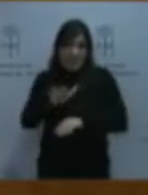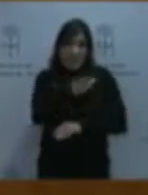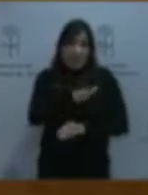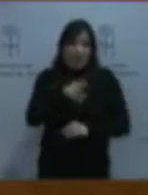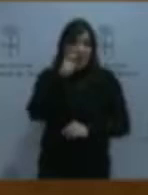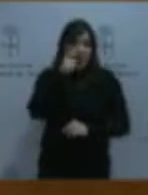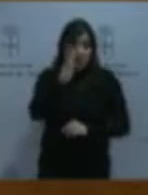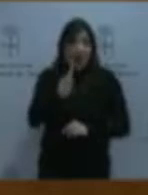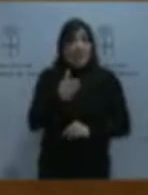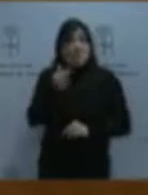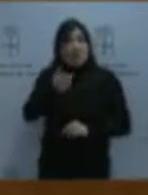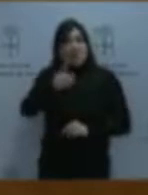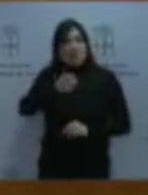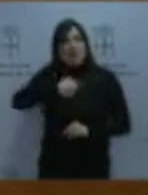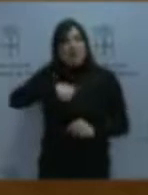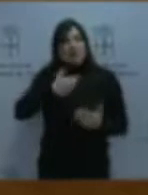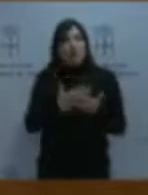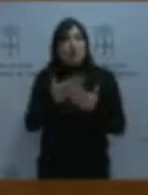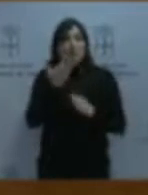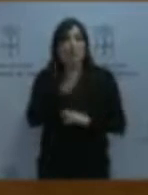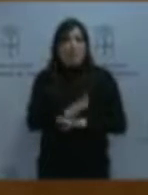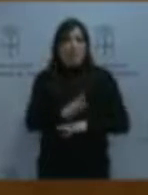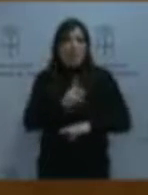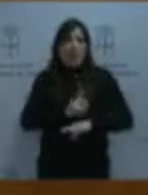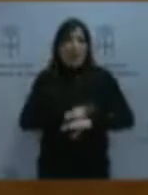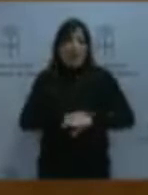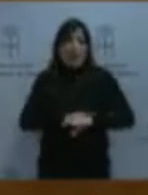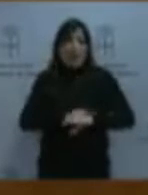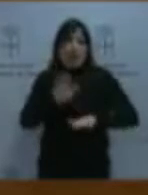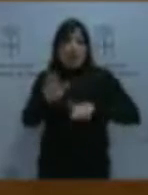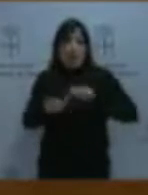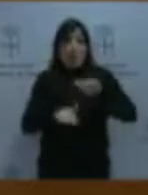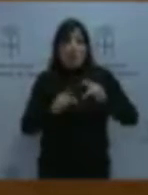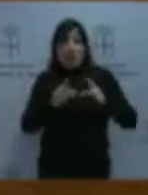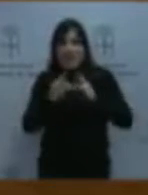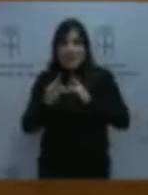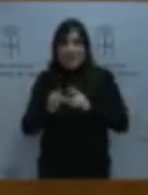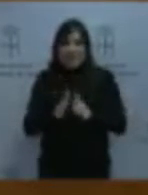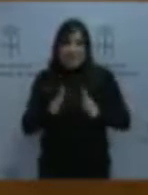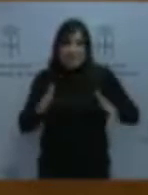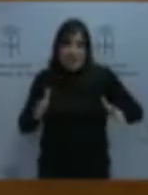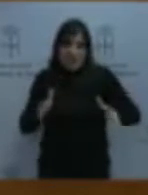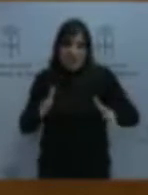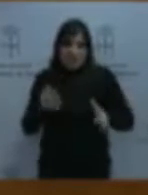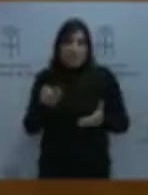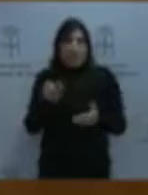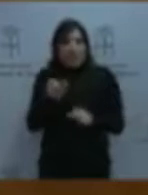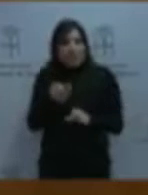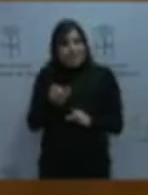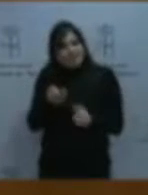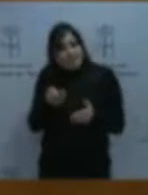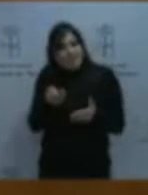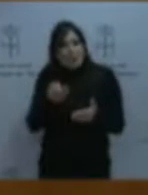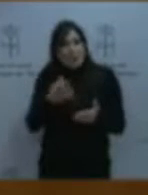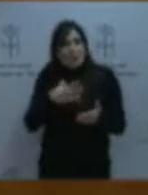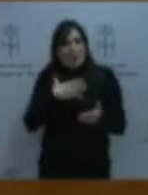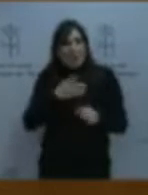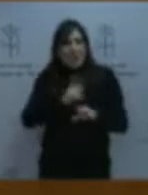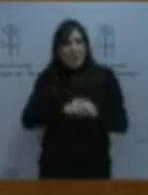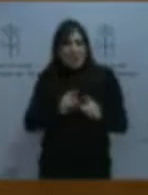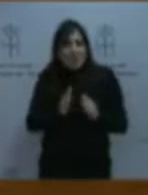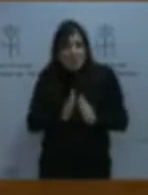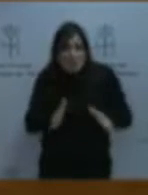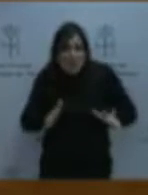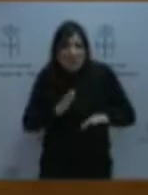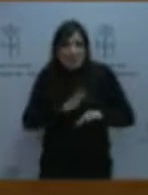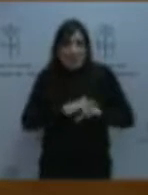unas convocatorias líder, que se anticiparan, que tuvieran más tiempo para desendolcarse, así como mecanismos para priorizar el